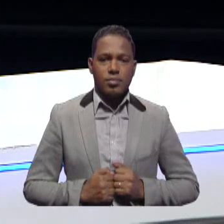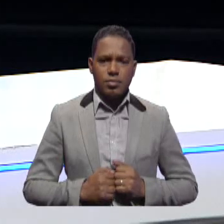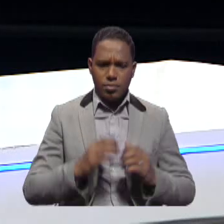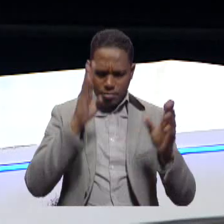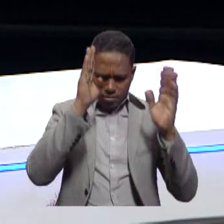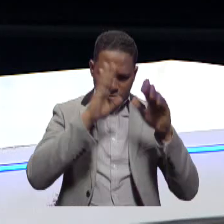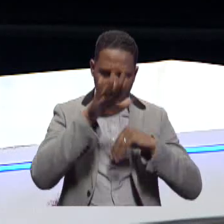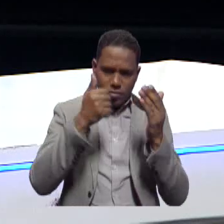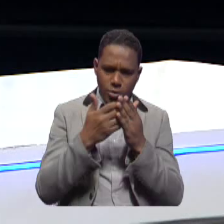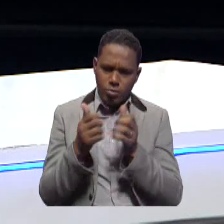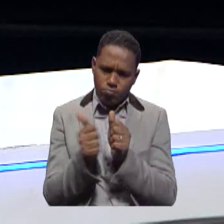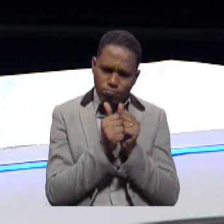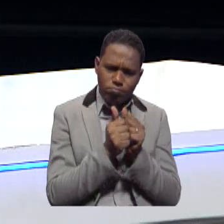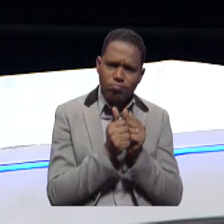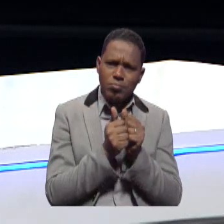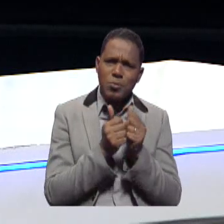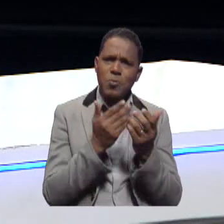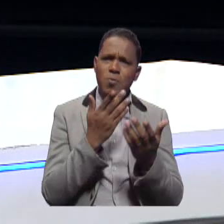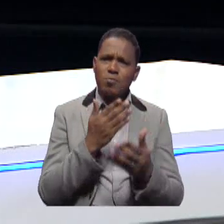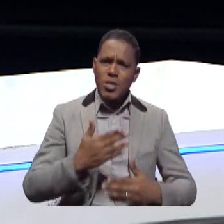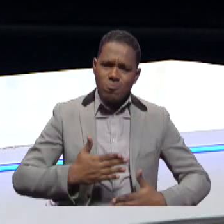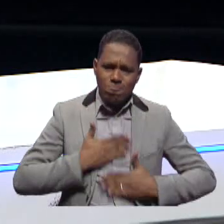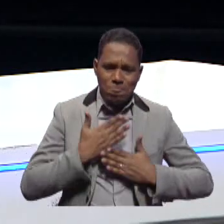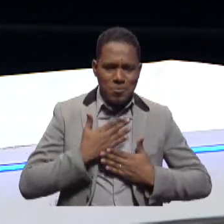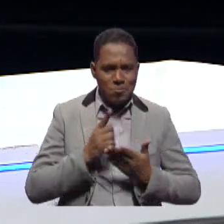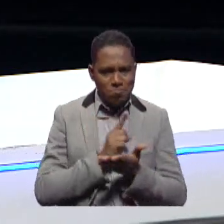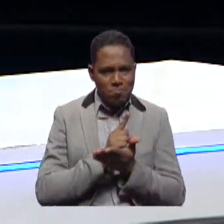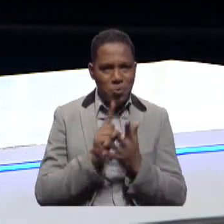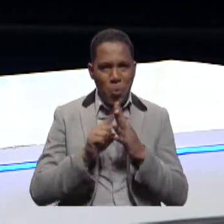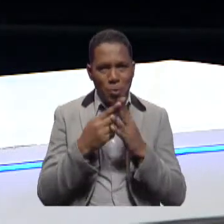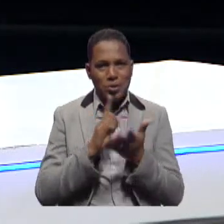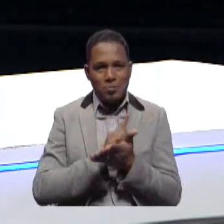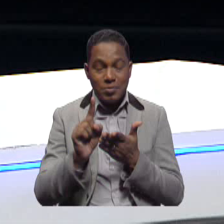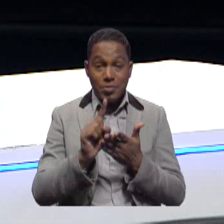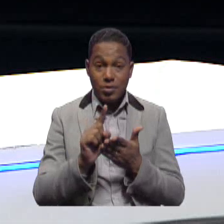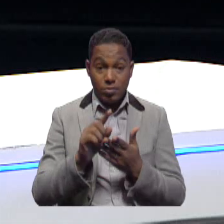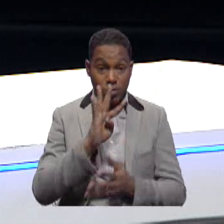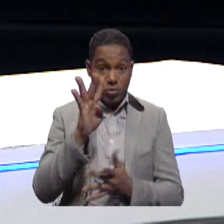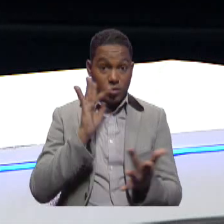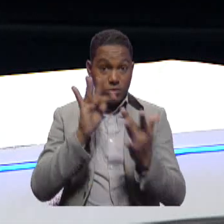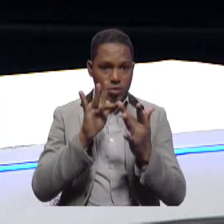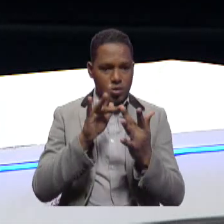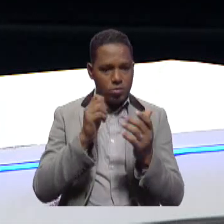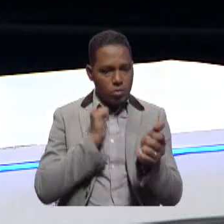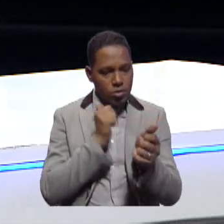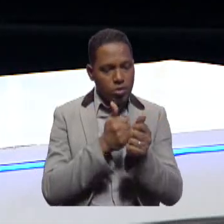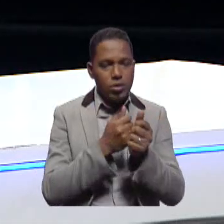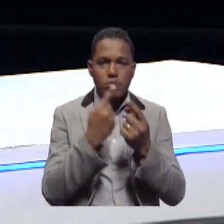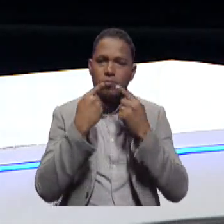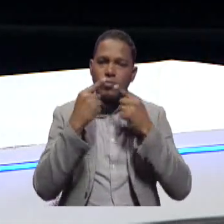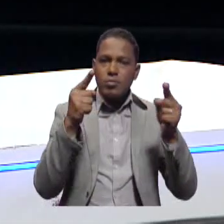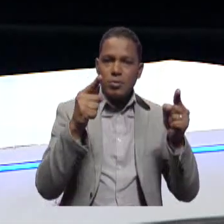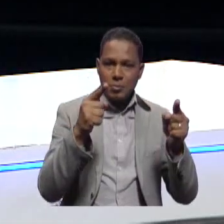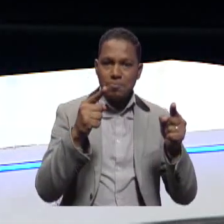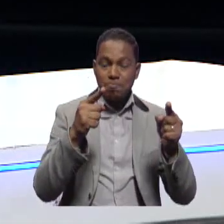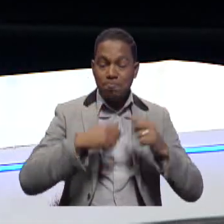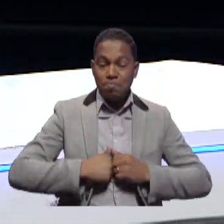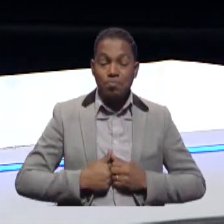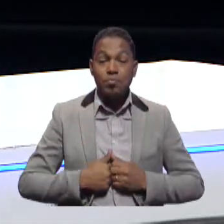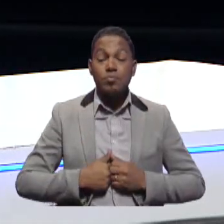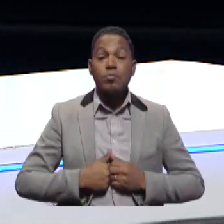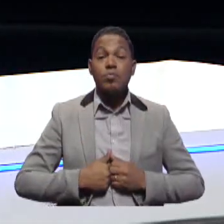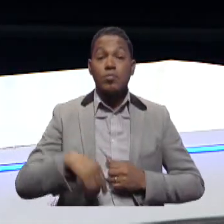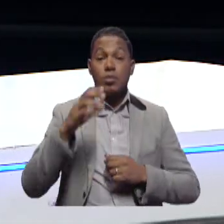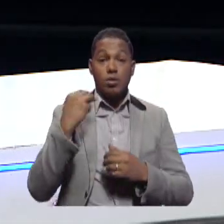Hola a todos, gracias por acompañarnos. Feliz inicio de semana. El 4 conecta con una actualización informativa. Por demás, gracias a Central de Noticias. Miembros